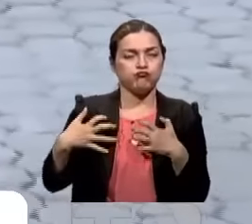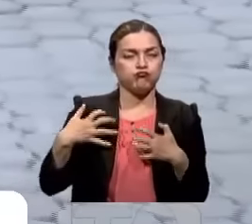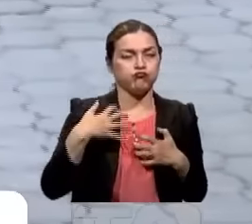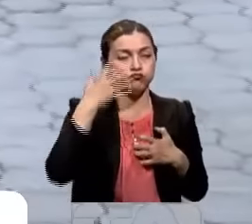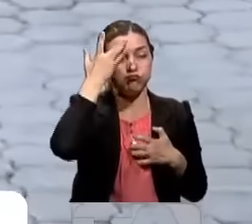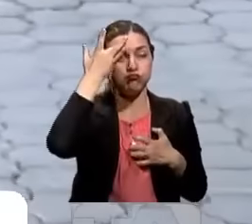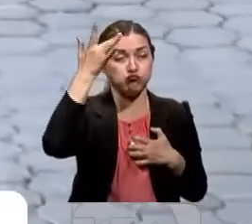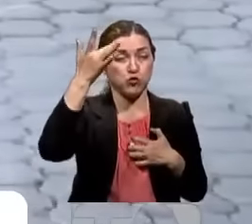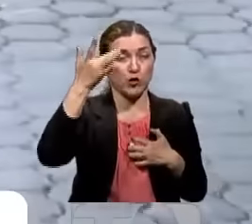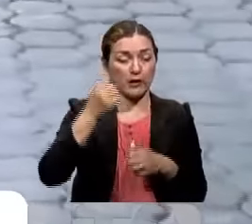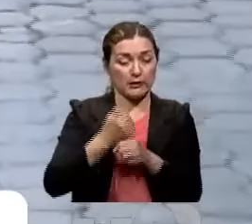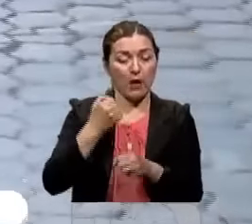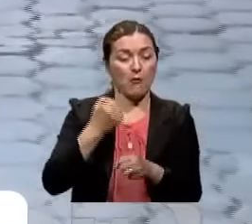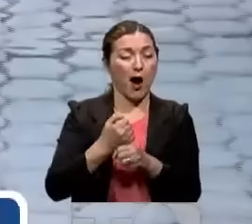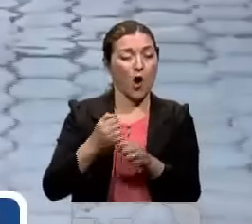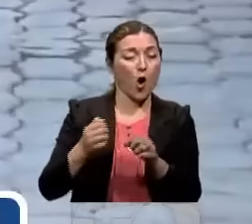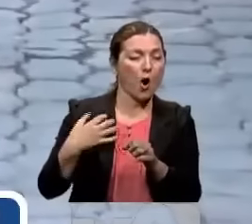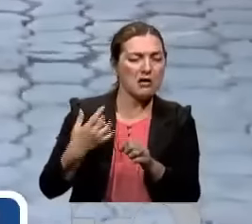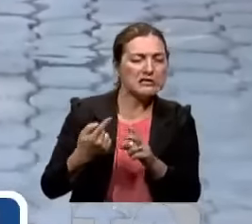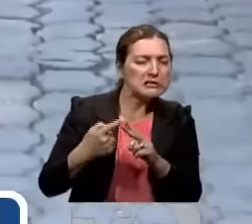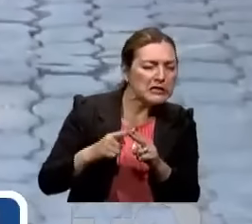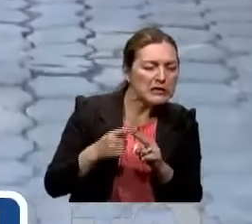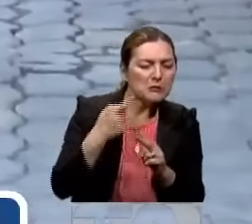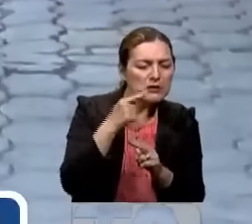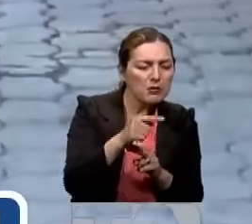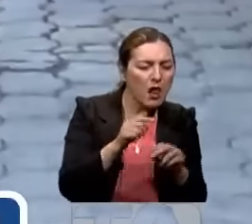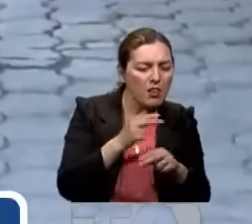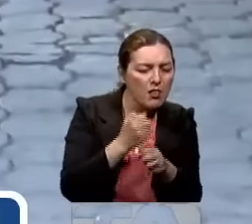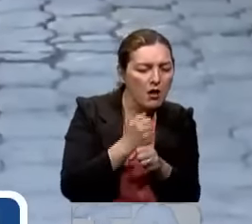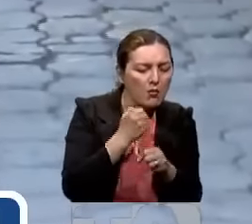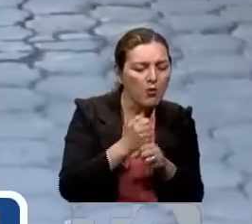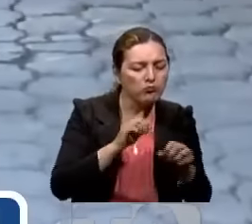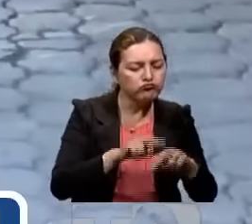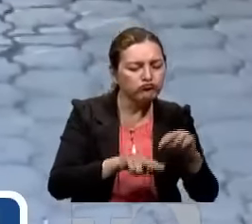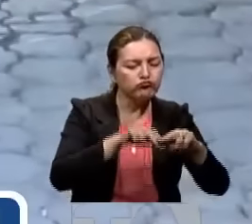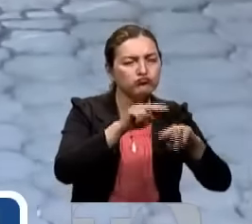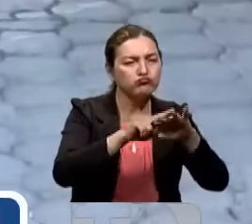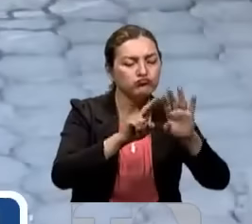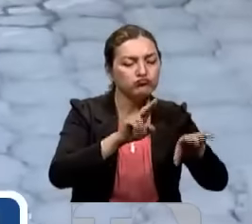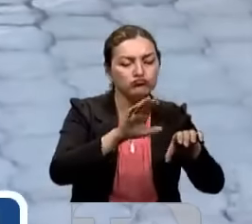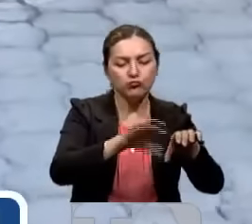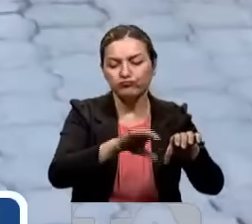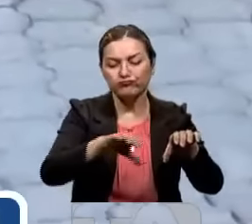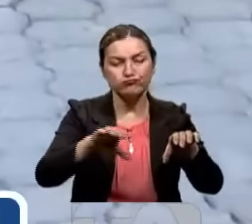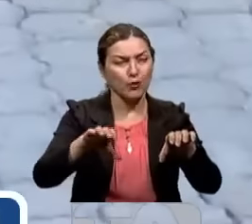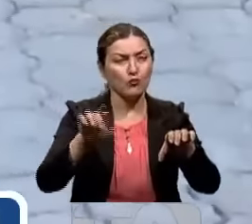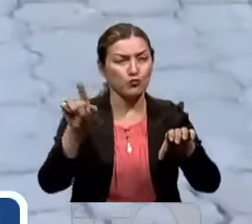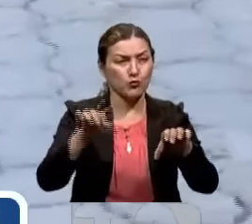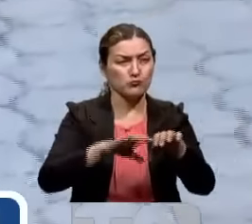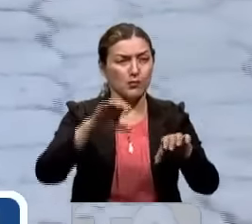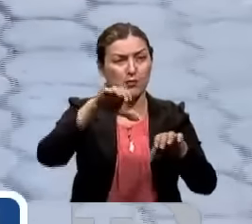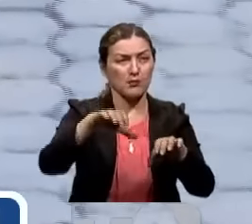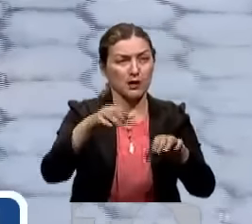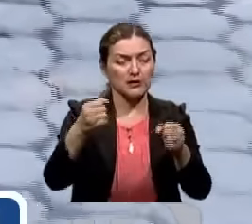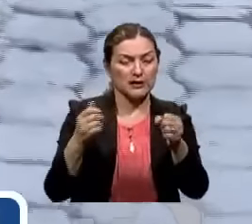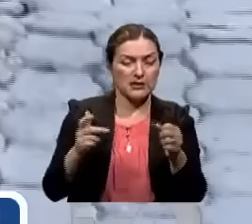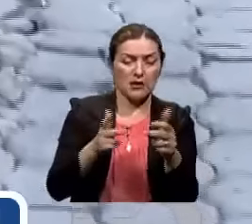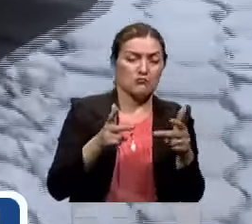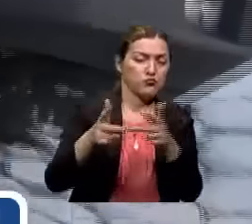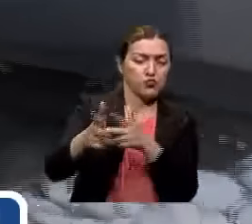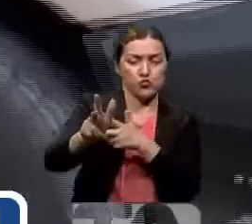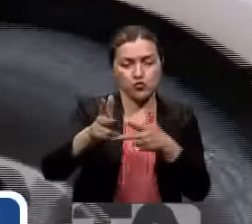intervención reciente que hicieron en esta parte de la capital en una calle adoquinada. Como ustedes ven, el tránsito vehicular es